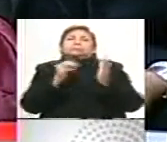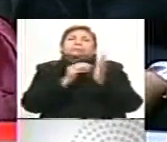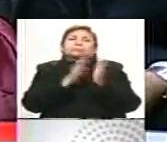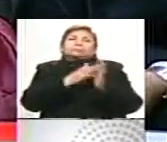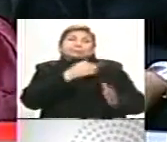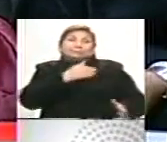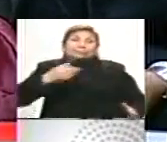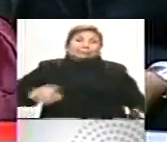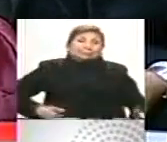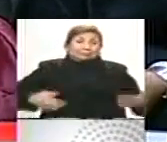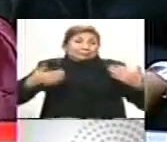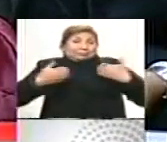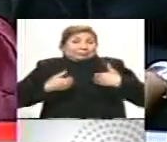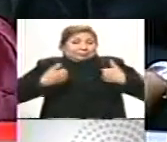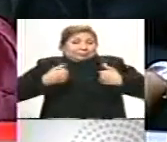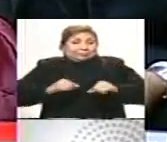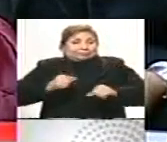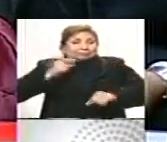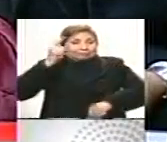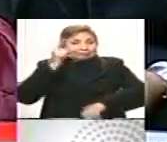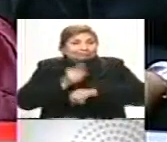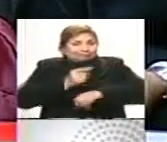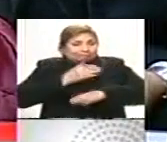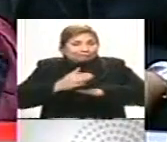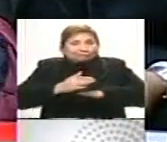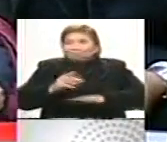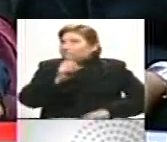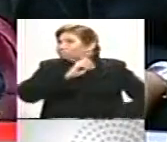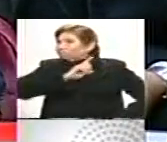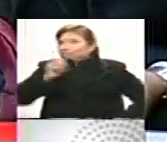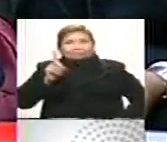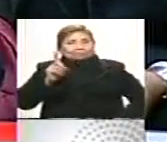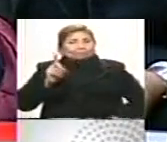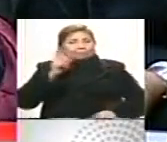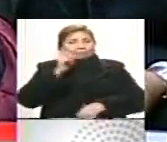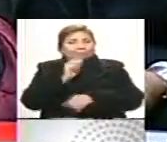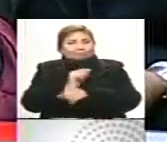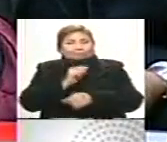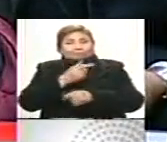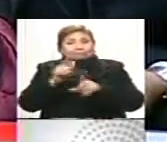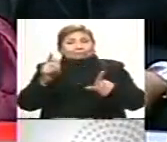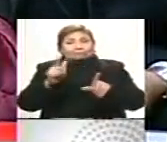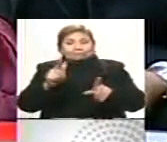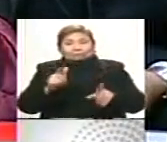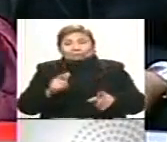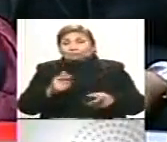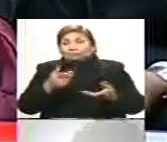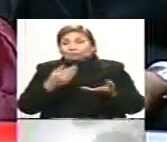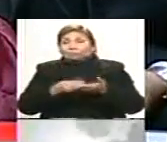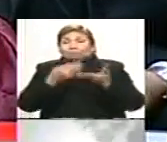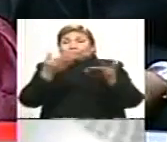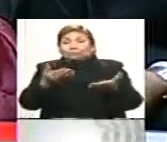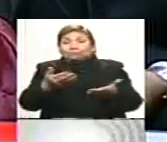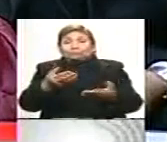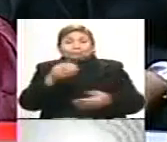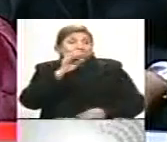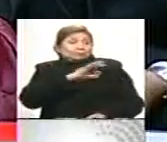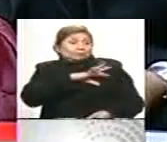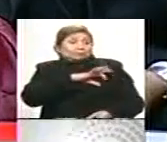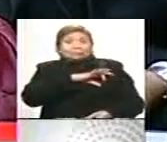presidente que tiene la facultad de indultar no puede indultar, otorgar este tipo de